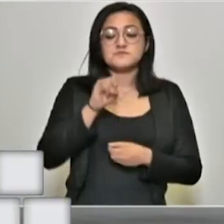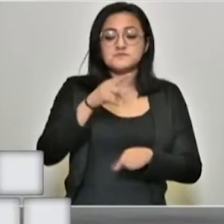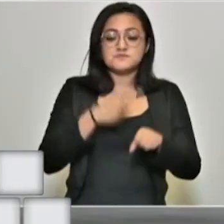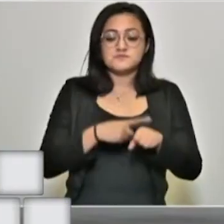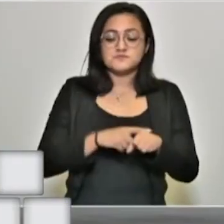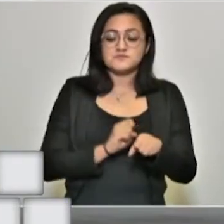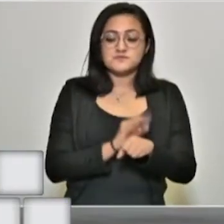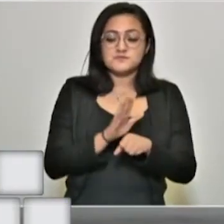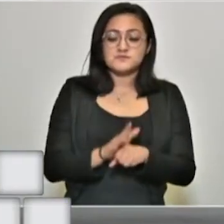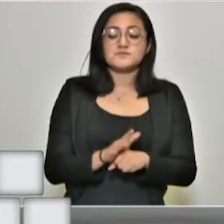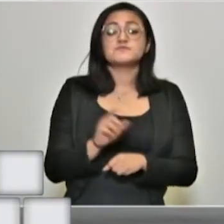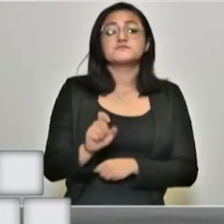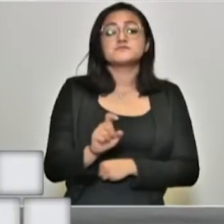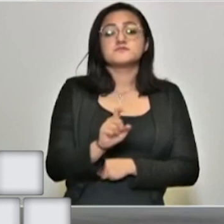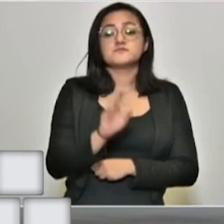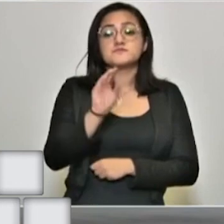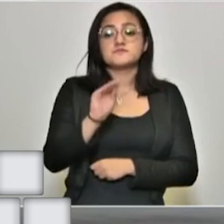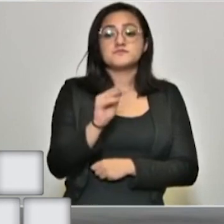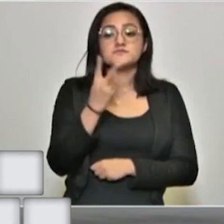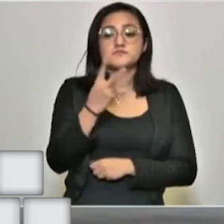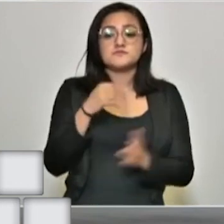con un acumulado de casos positivos de